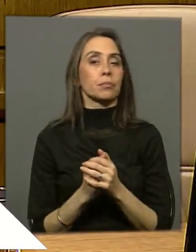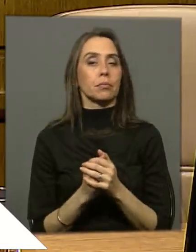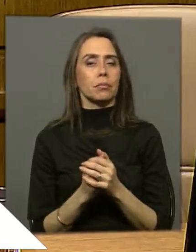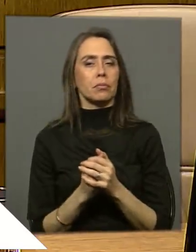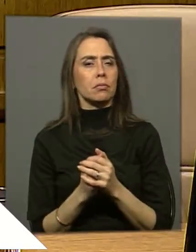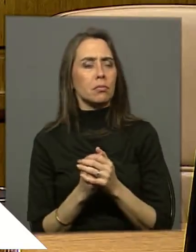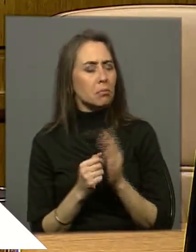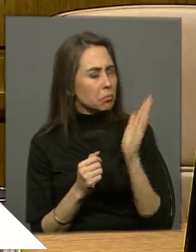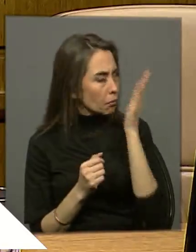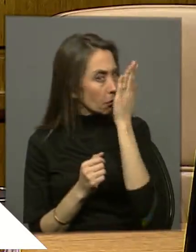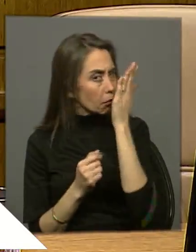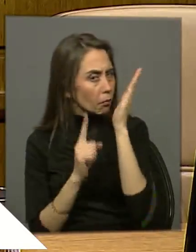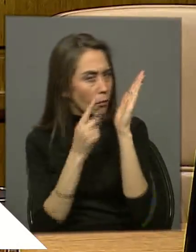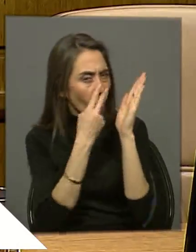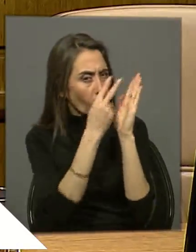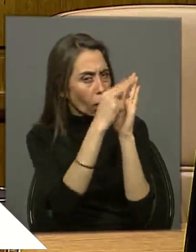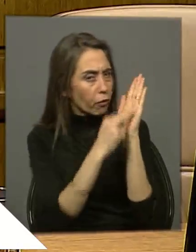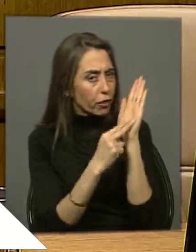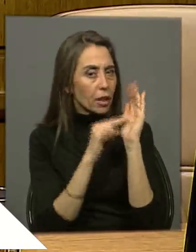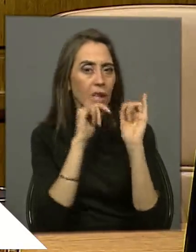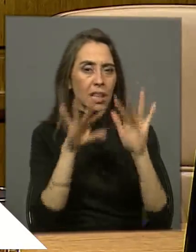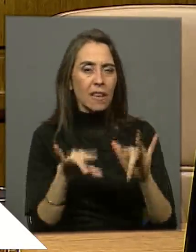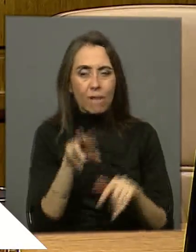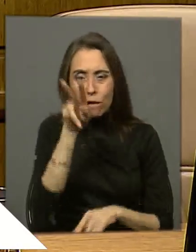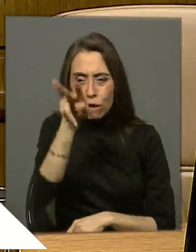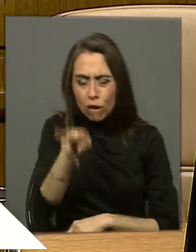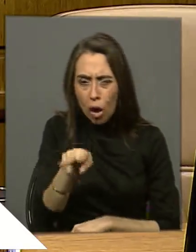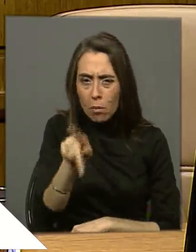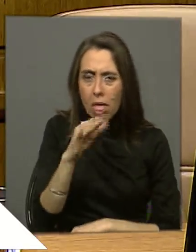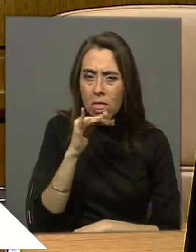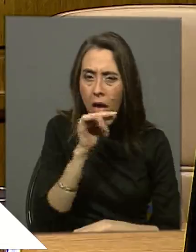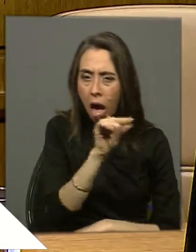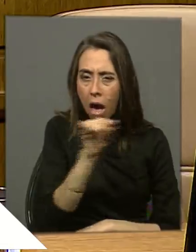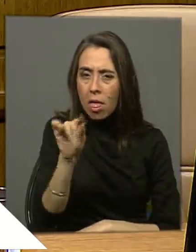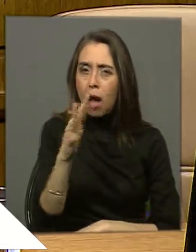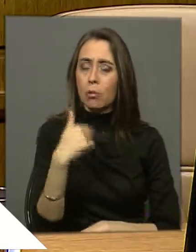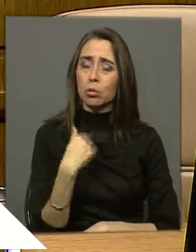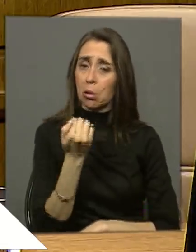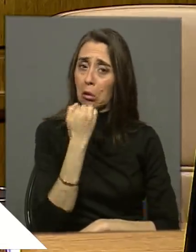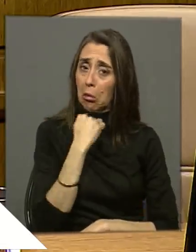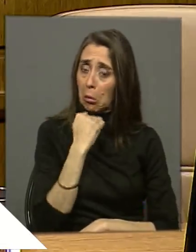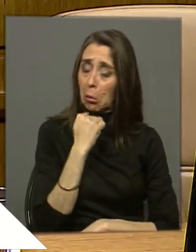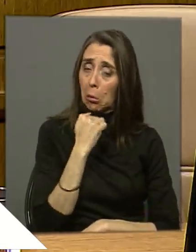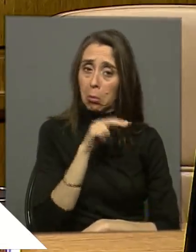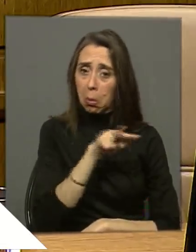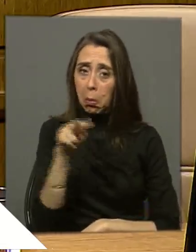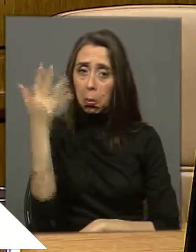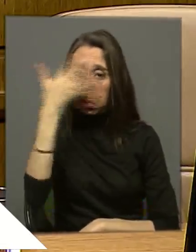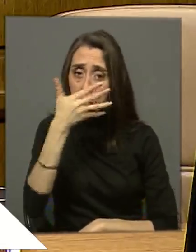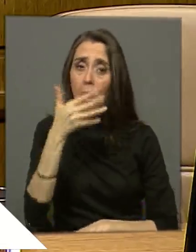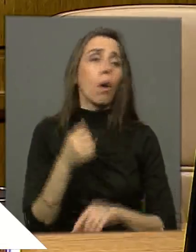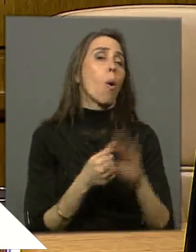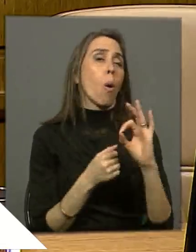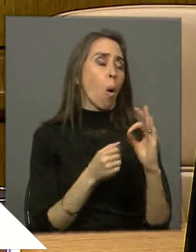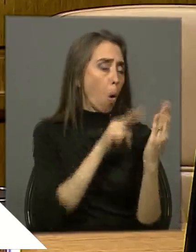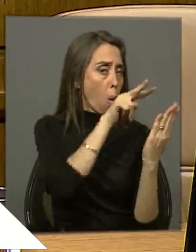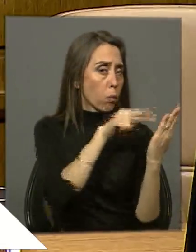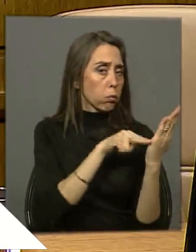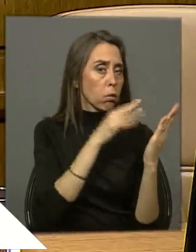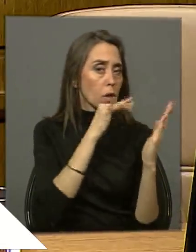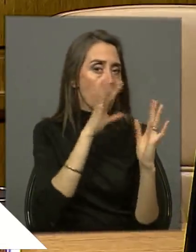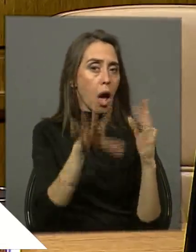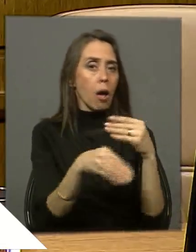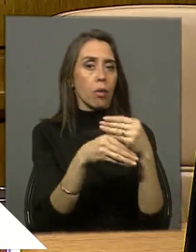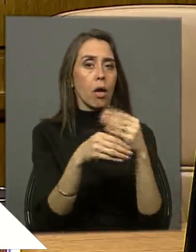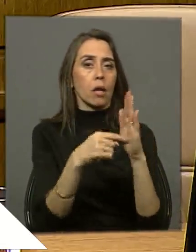explícitamente ni en el informe que tengo, no sé si fue un error mío o es que efectivamente no se incorporó